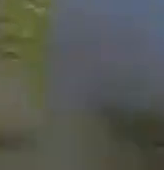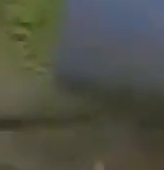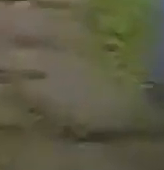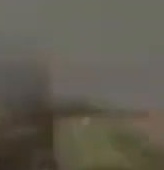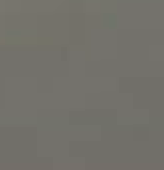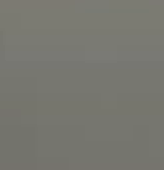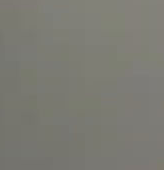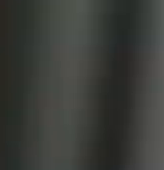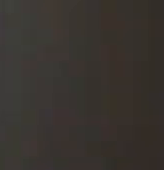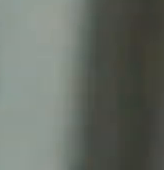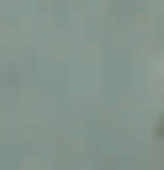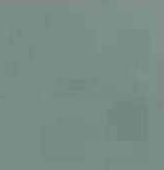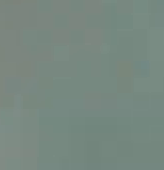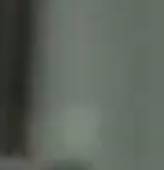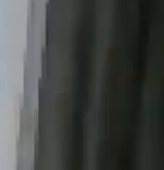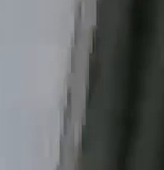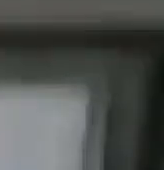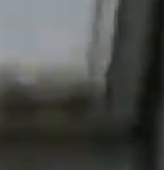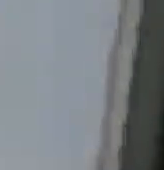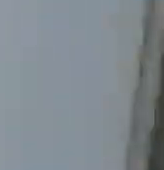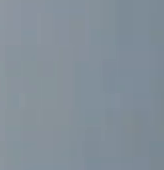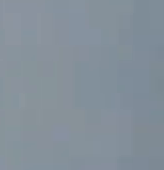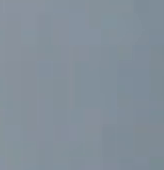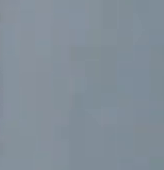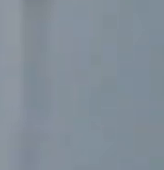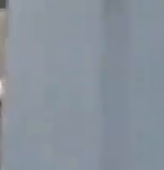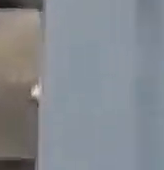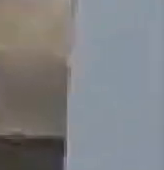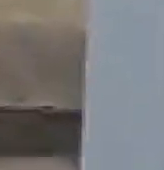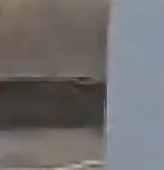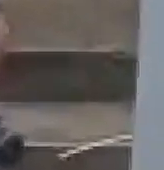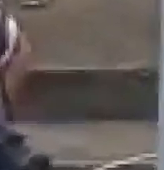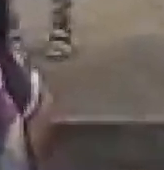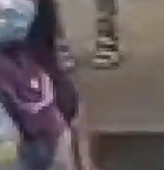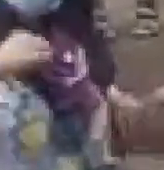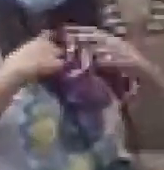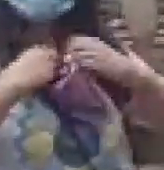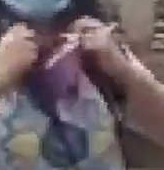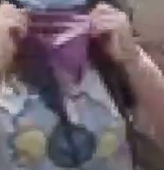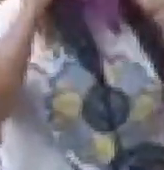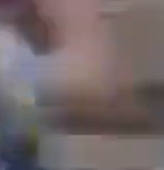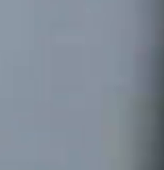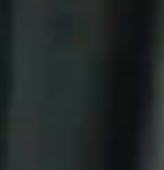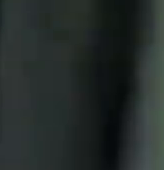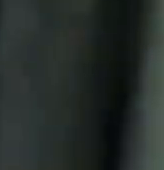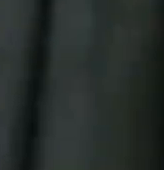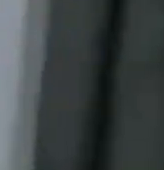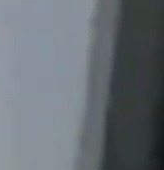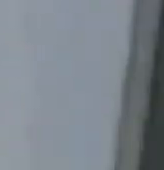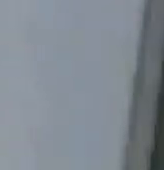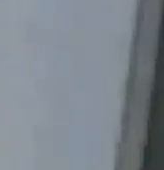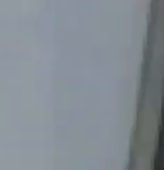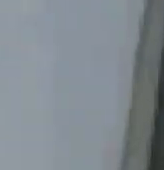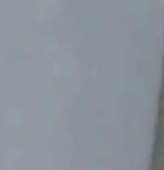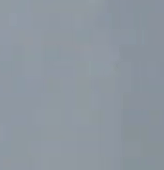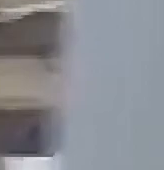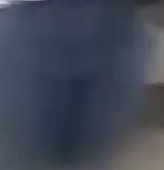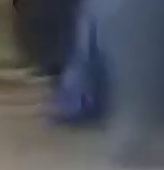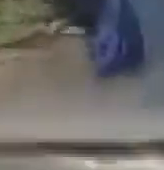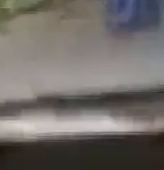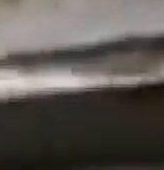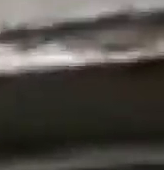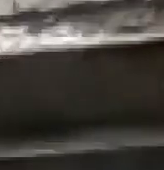de Costa Rica, que fue uno de los lugares donde se realizó, gracias a la coordinación de un grupo de estudiantes que se